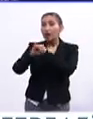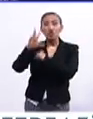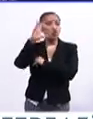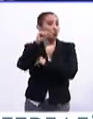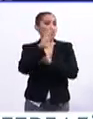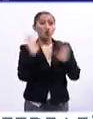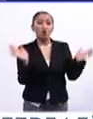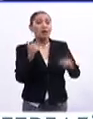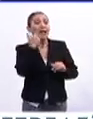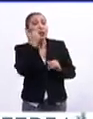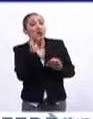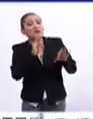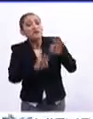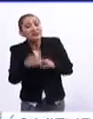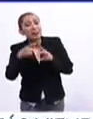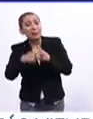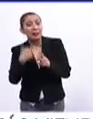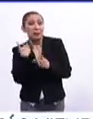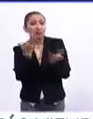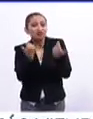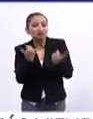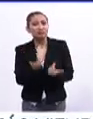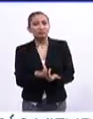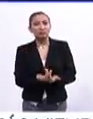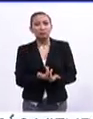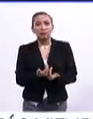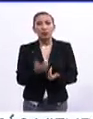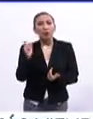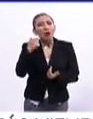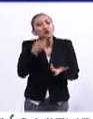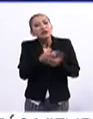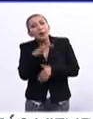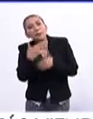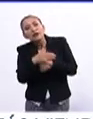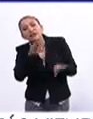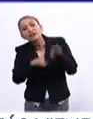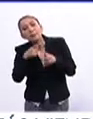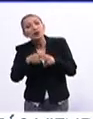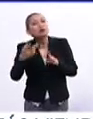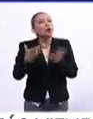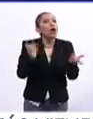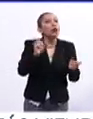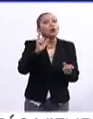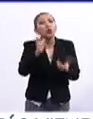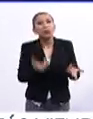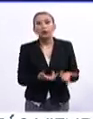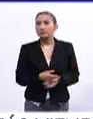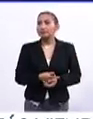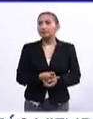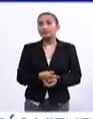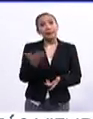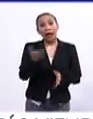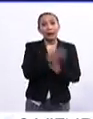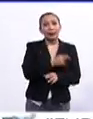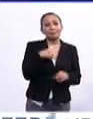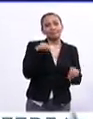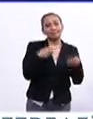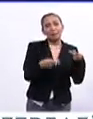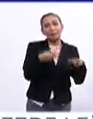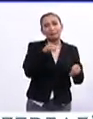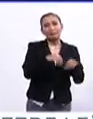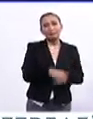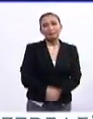decían, no, queremos física y matemáticas. Pero ¿cuándo van a salir las de física y matemáticas? Bueno, pues hay que hacerlas antes.